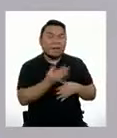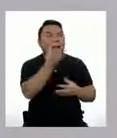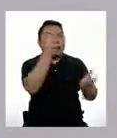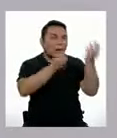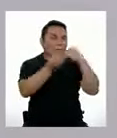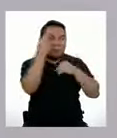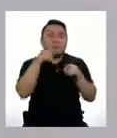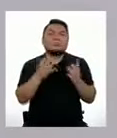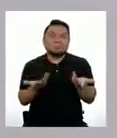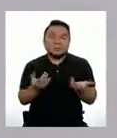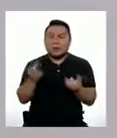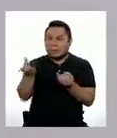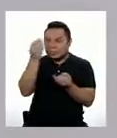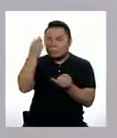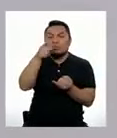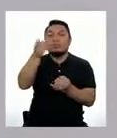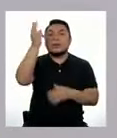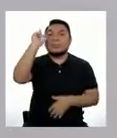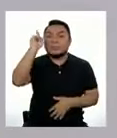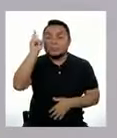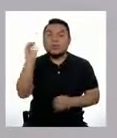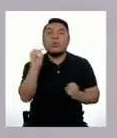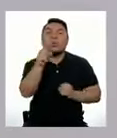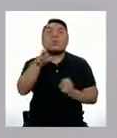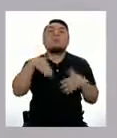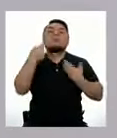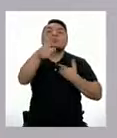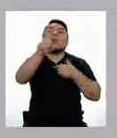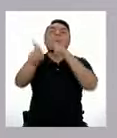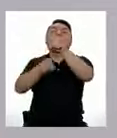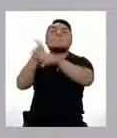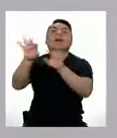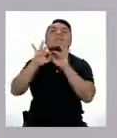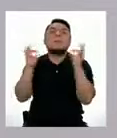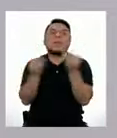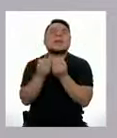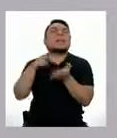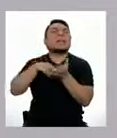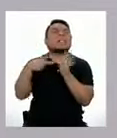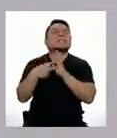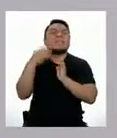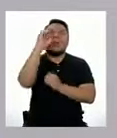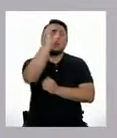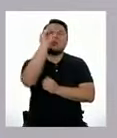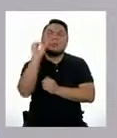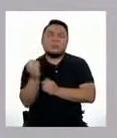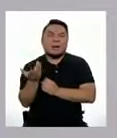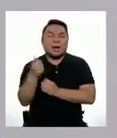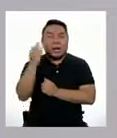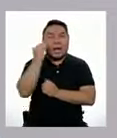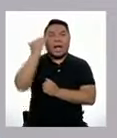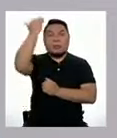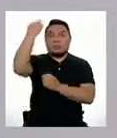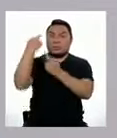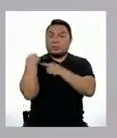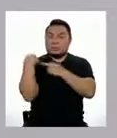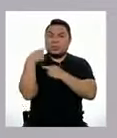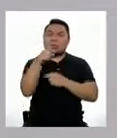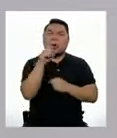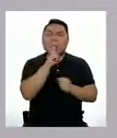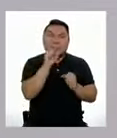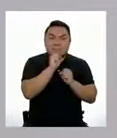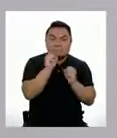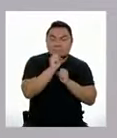educativas y en internet, con tus profesores, o le puedes preguntar a tus familiares o a un adulto responsable. Nunca tengas